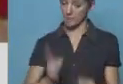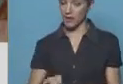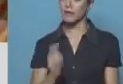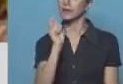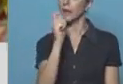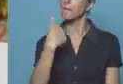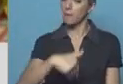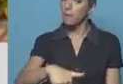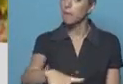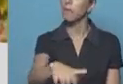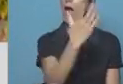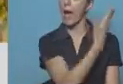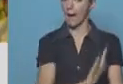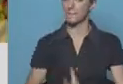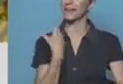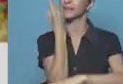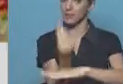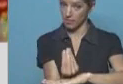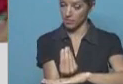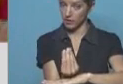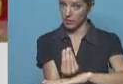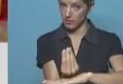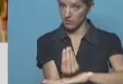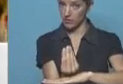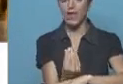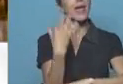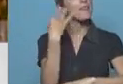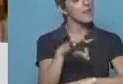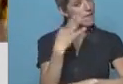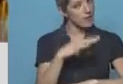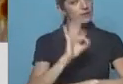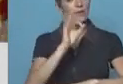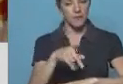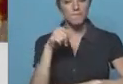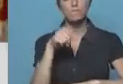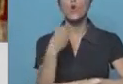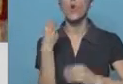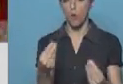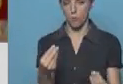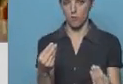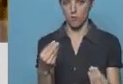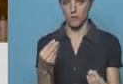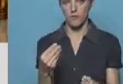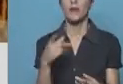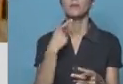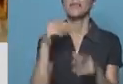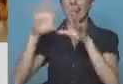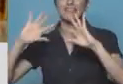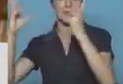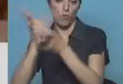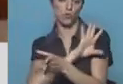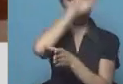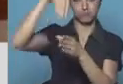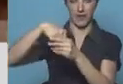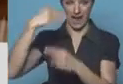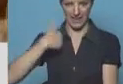la responsabilidad de conducir los destinos de la patria debe saber en qué lugar correcto ubicar a la República Argentina.